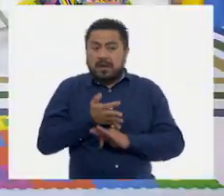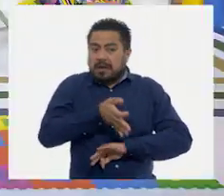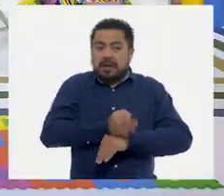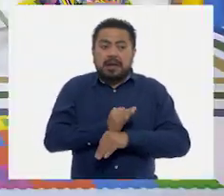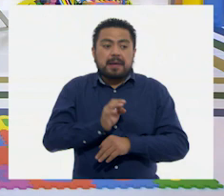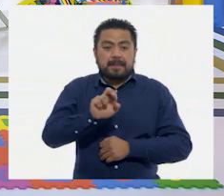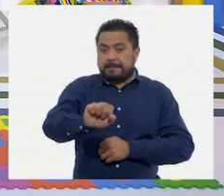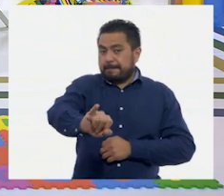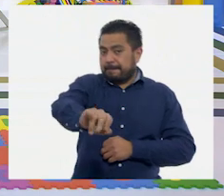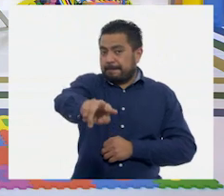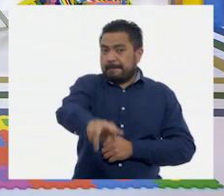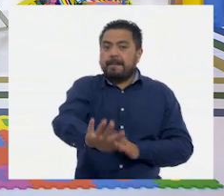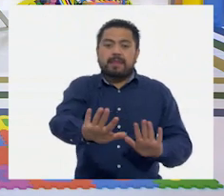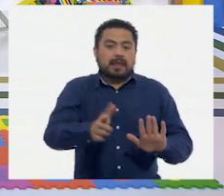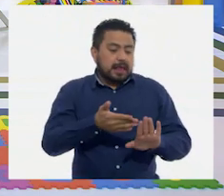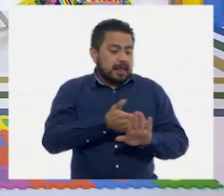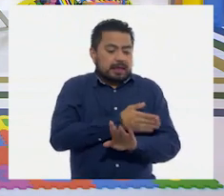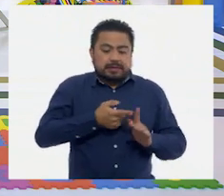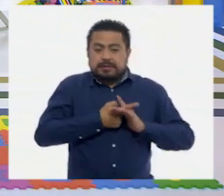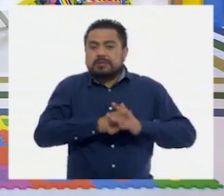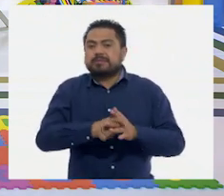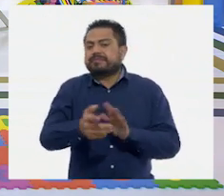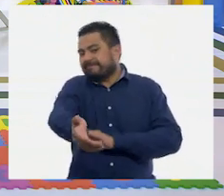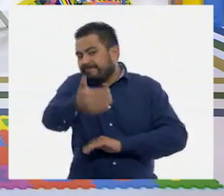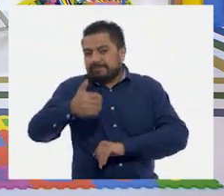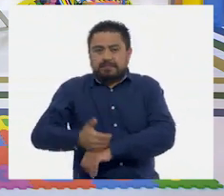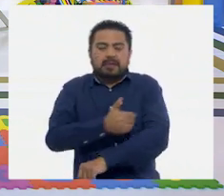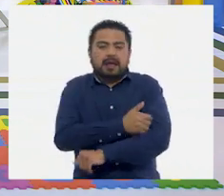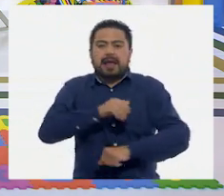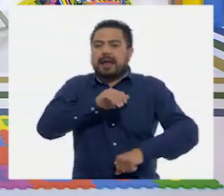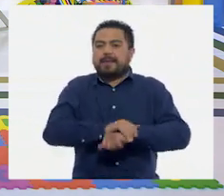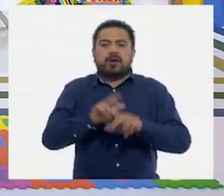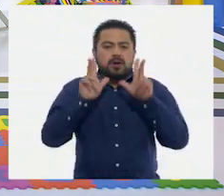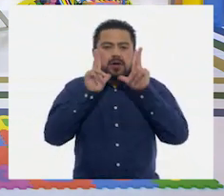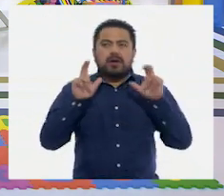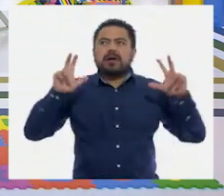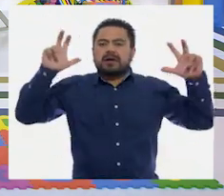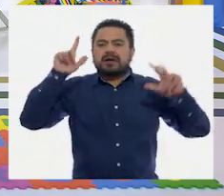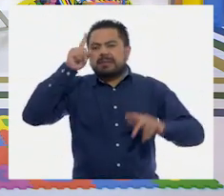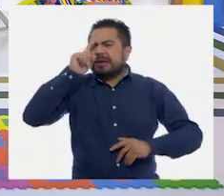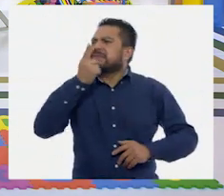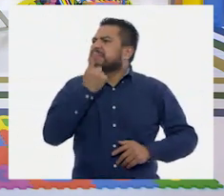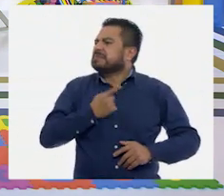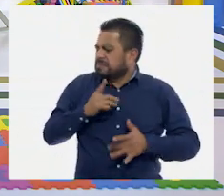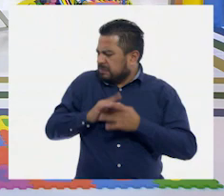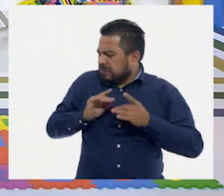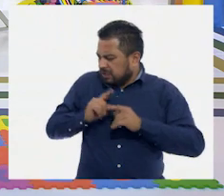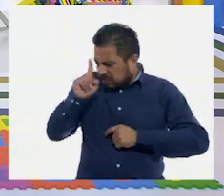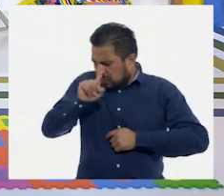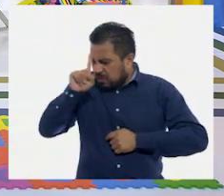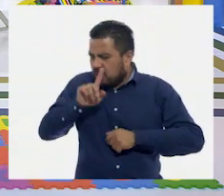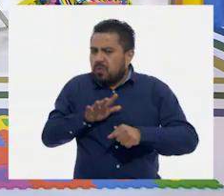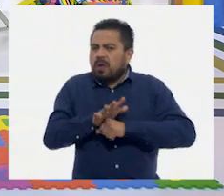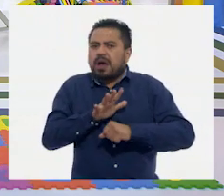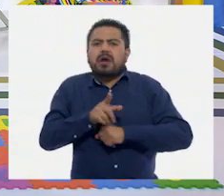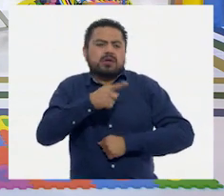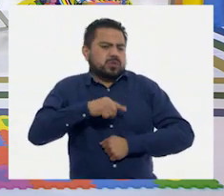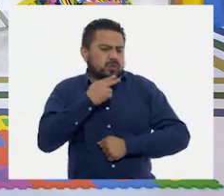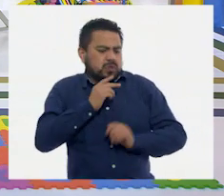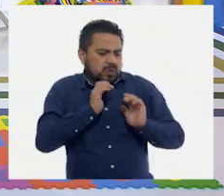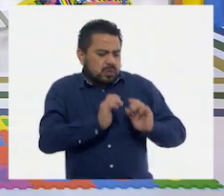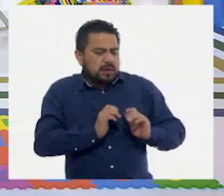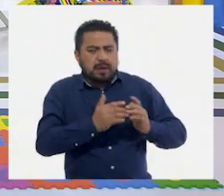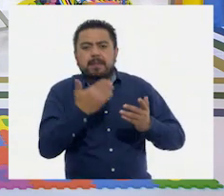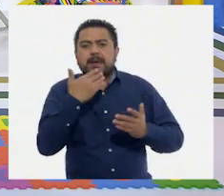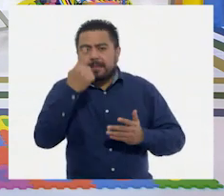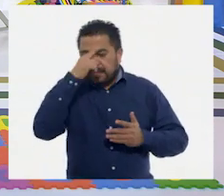Divertido, ¿verdad? Oigan, pero antes de comenzar, acompáñenme con nuestro amigo Ajo Listo para que nos diga unas recomendaciones y conservemos buenas